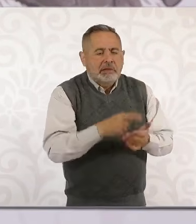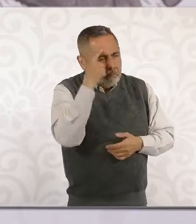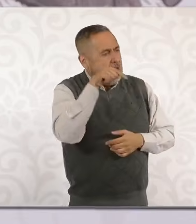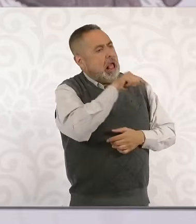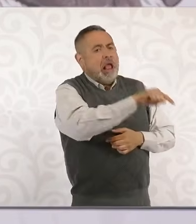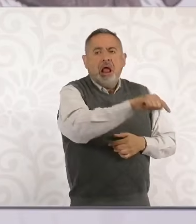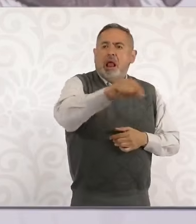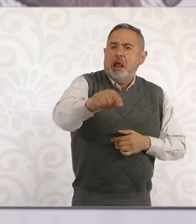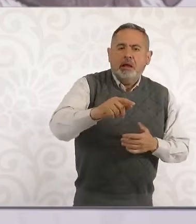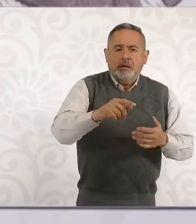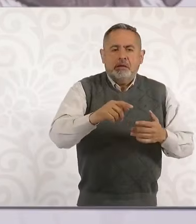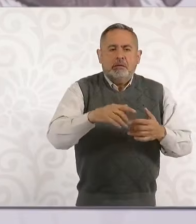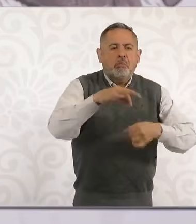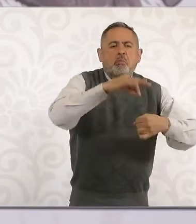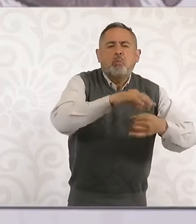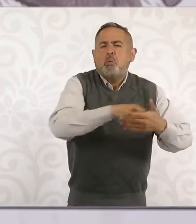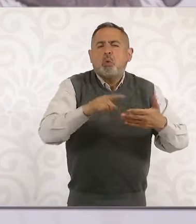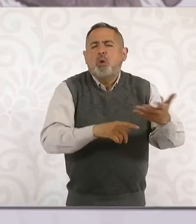el